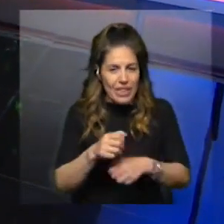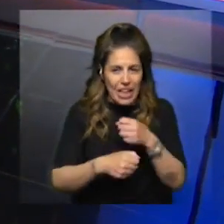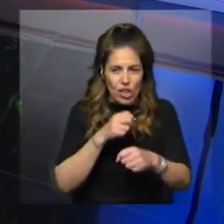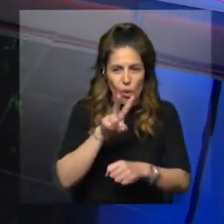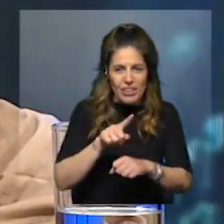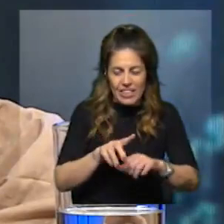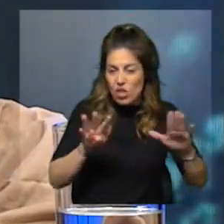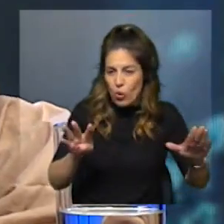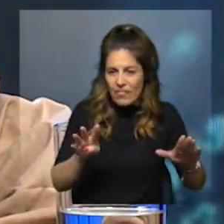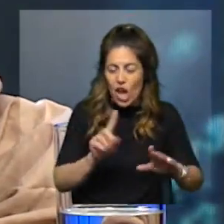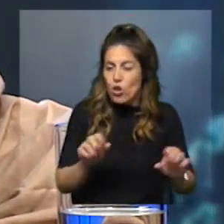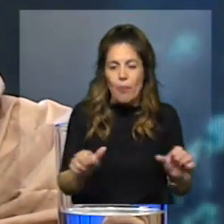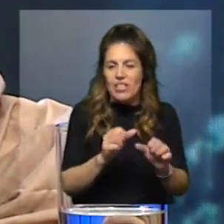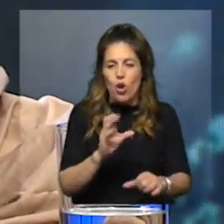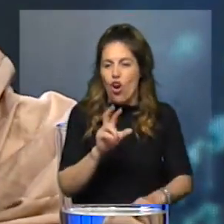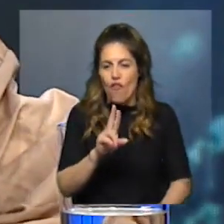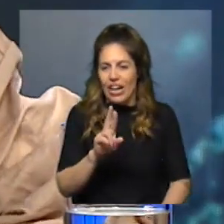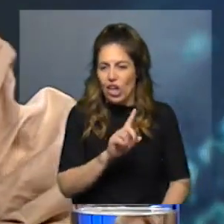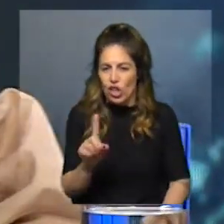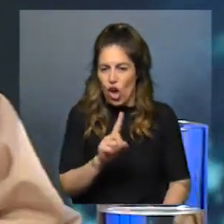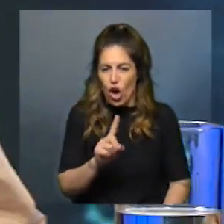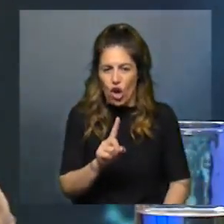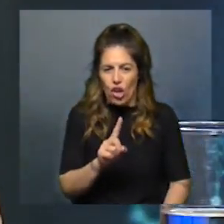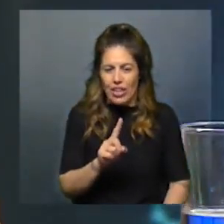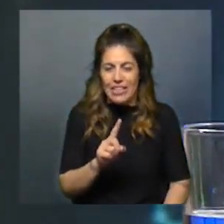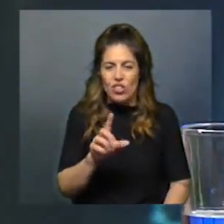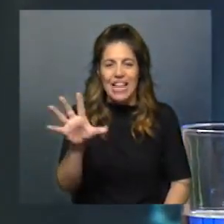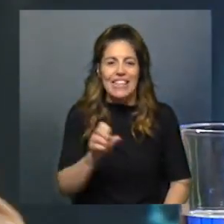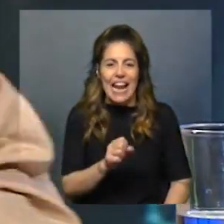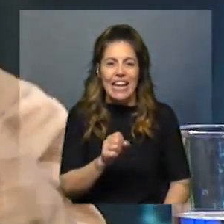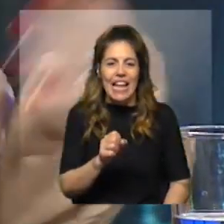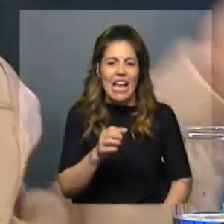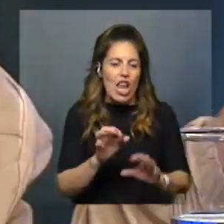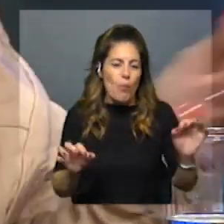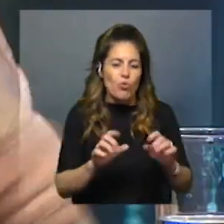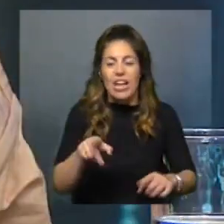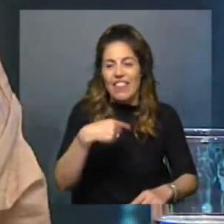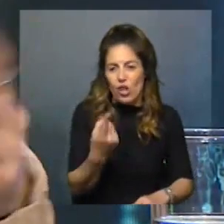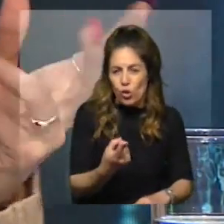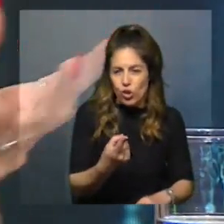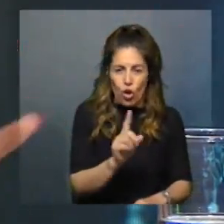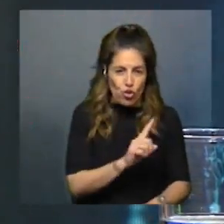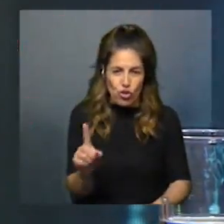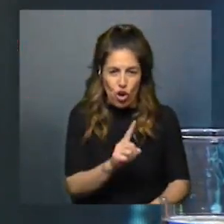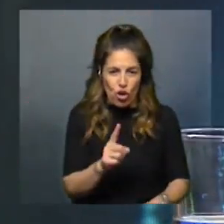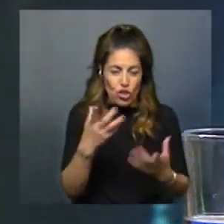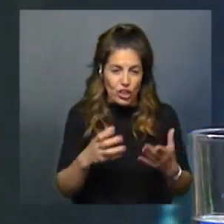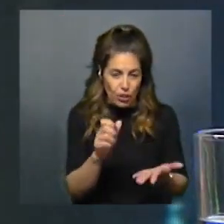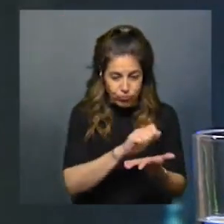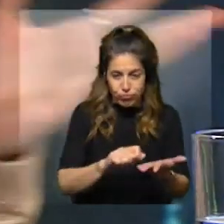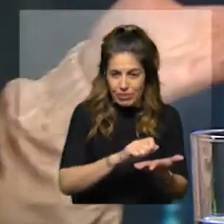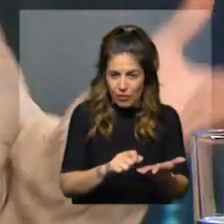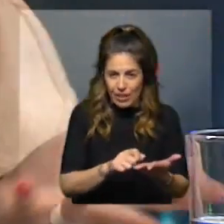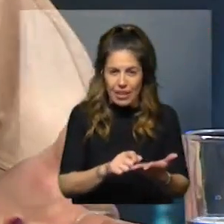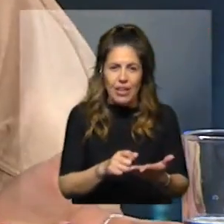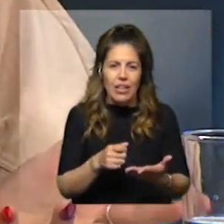cover, porque, o sea, yo ya los covers vienen de la época de... Caribe con K es todo cover, la mayoría es todo cover. Chacho